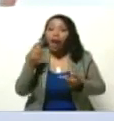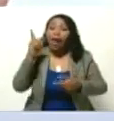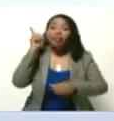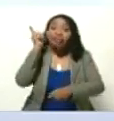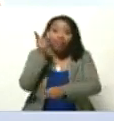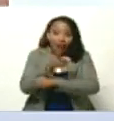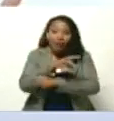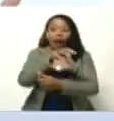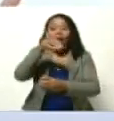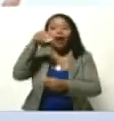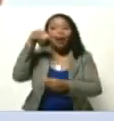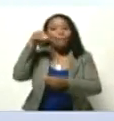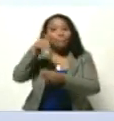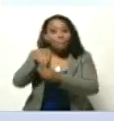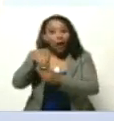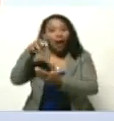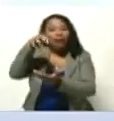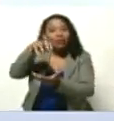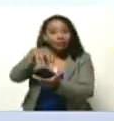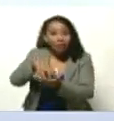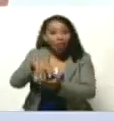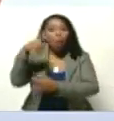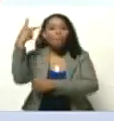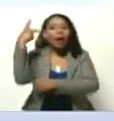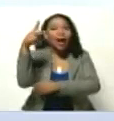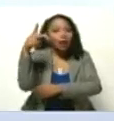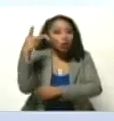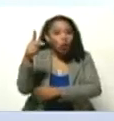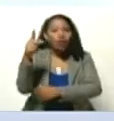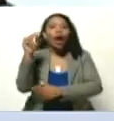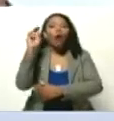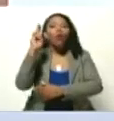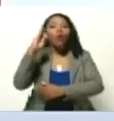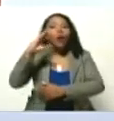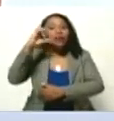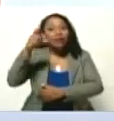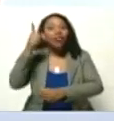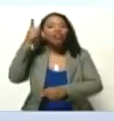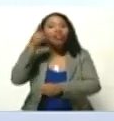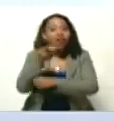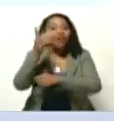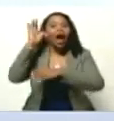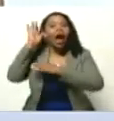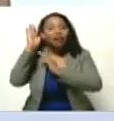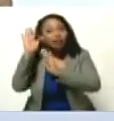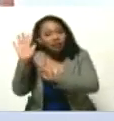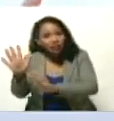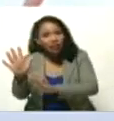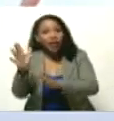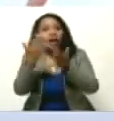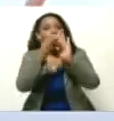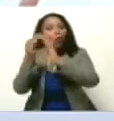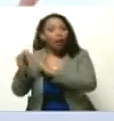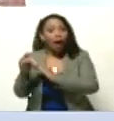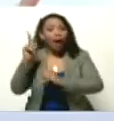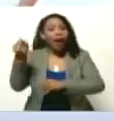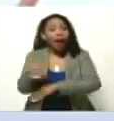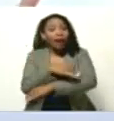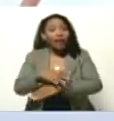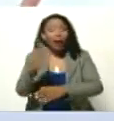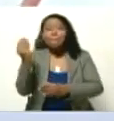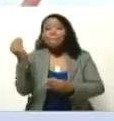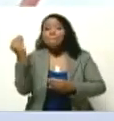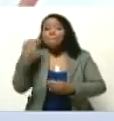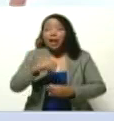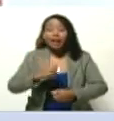debe estar en los municipios, debe estar en las parroquias, debe estar en las UCH, debe estar en las comunidades, debe estar en las calles. Es la máxima